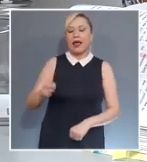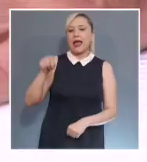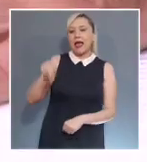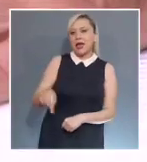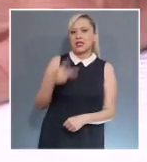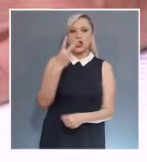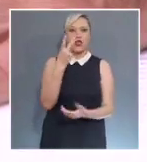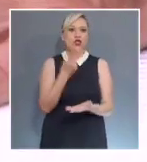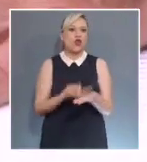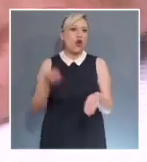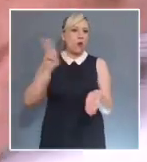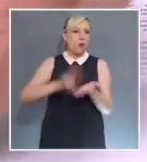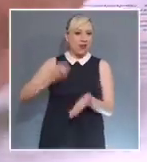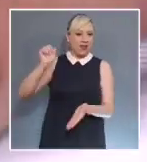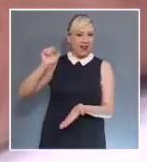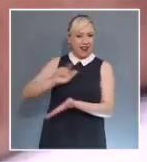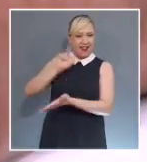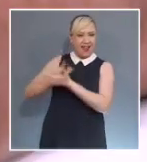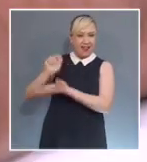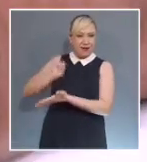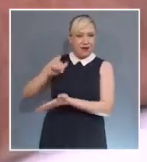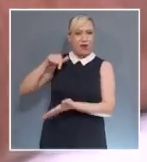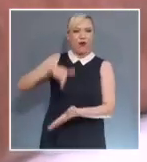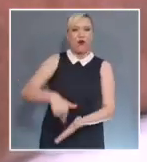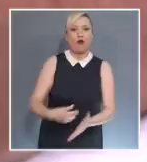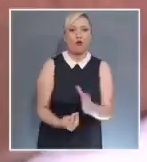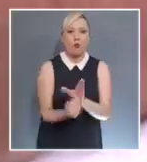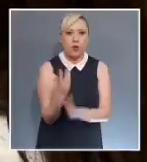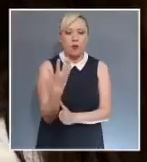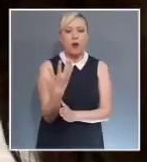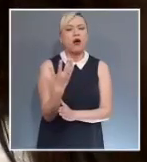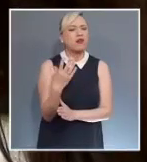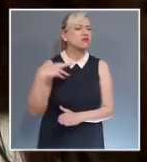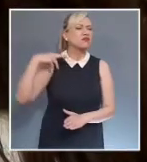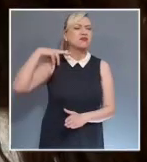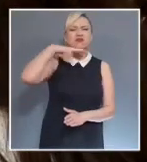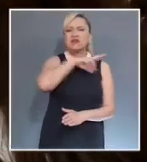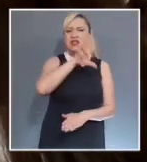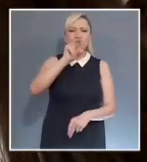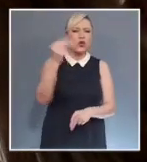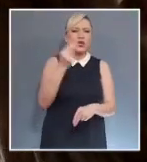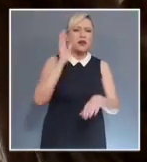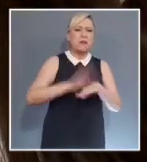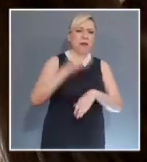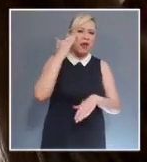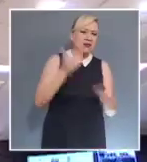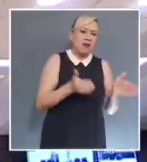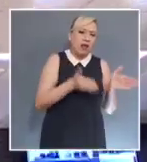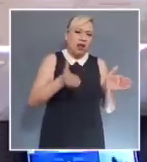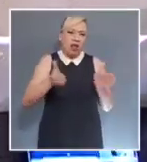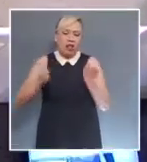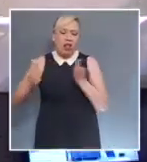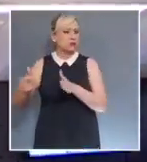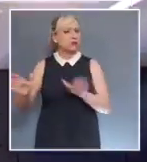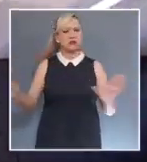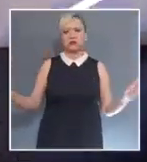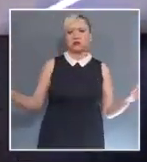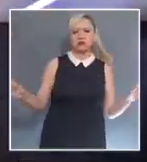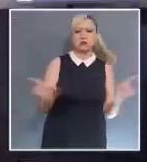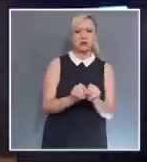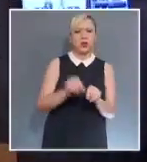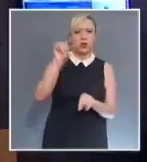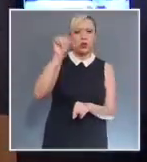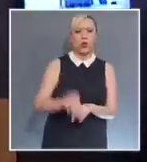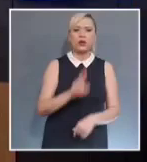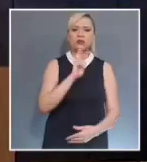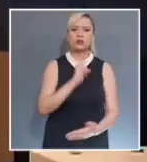inquisitivo de conformidad con el artículo transitorio mencionado notasgrede derechos sustantivos poder